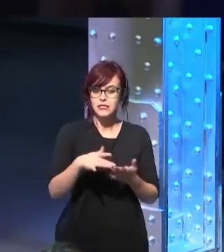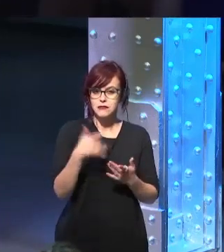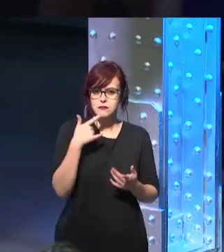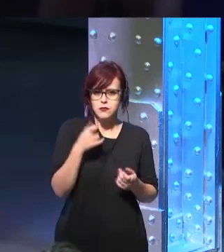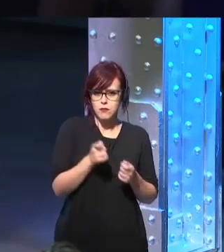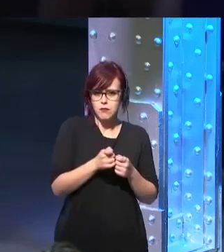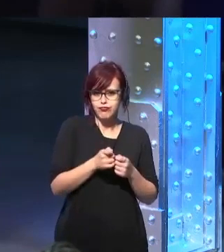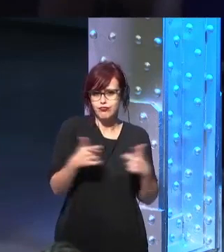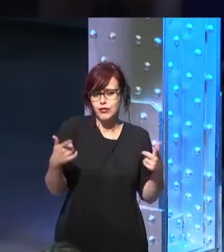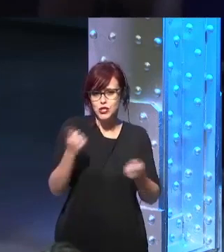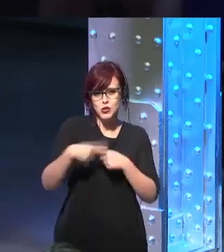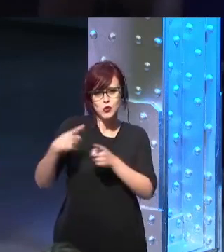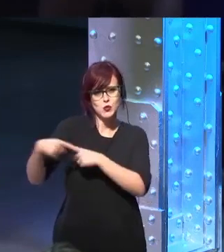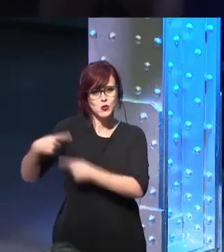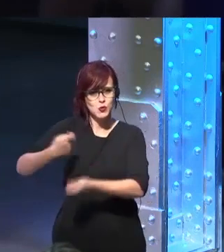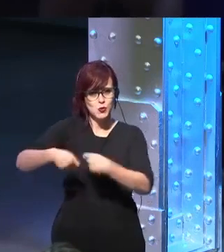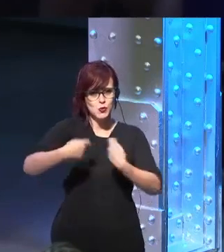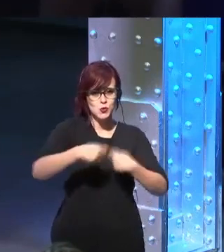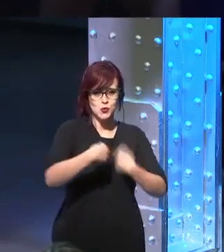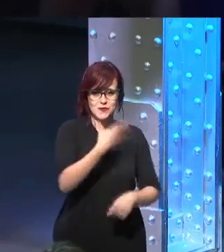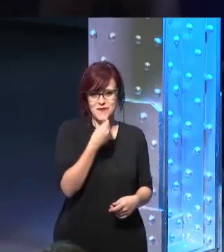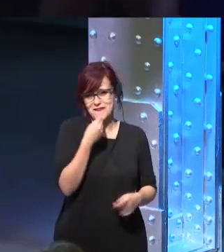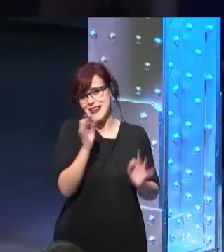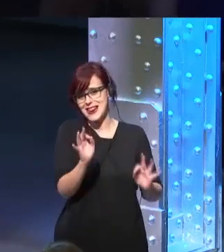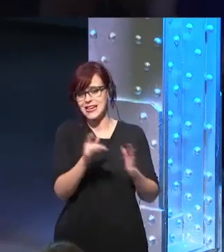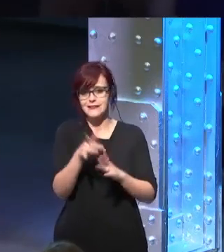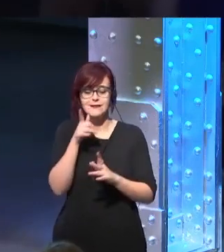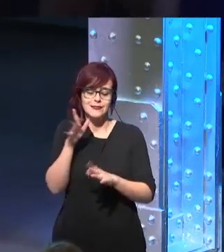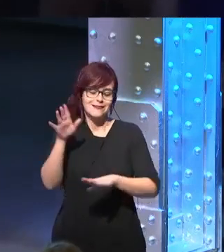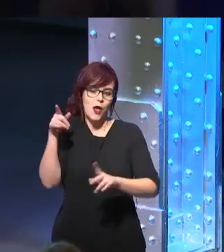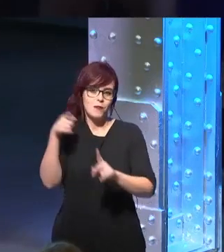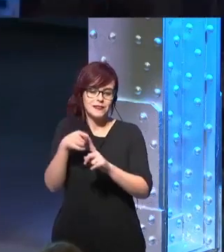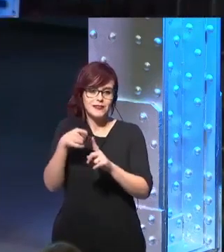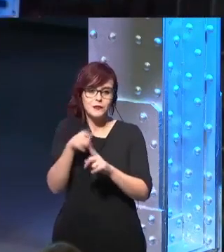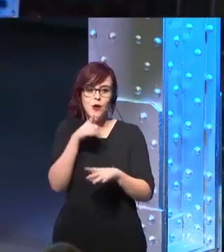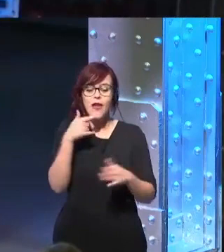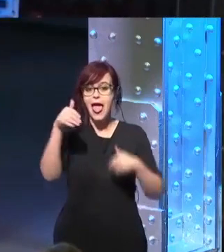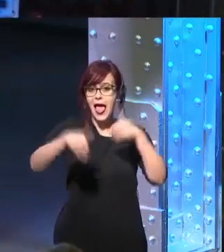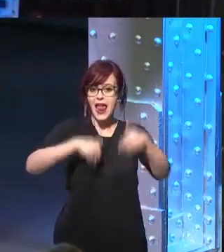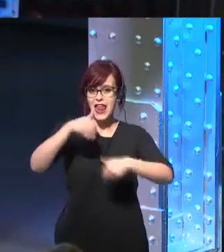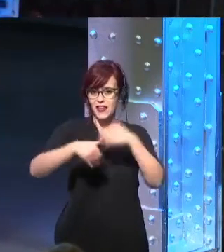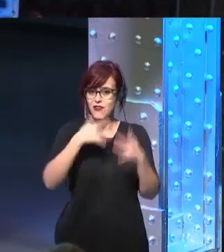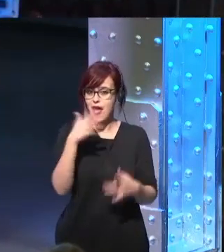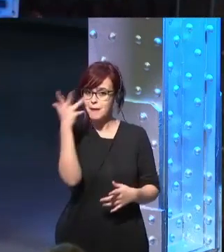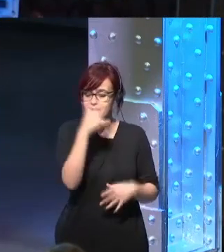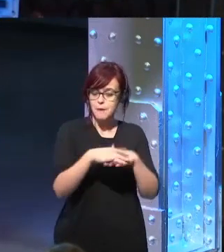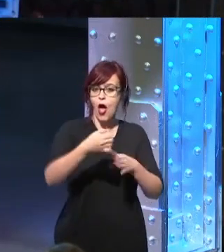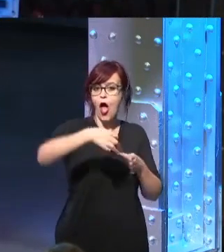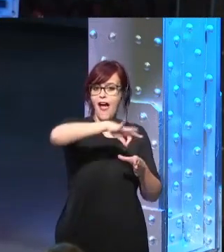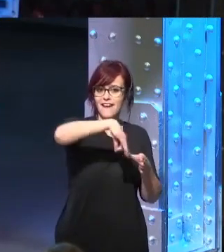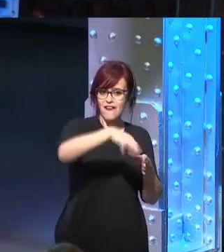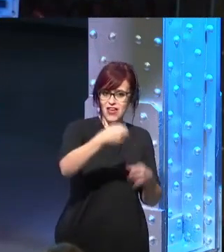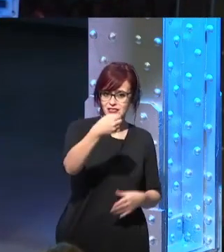la ingente cantidad de souvenirs y de merchandising que se crean en las elecciones americanas. Lo puedes comprar en tazas